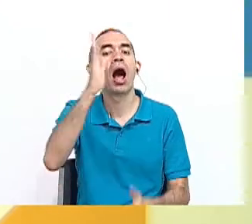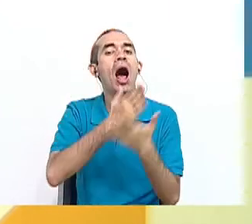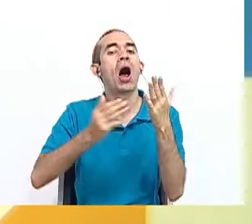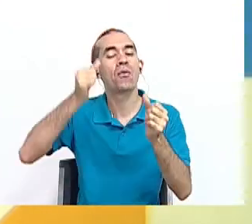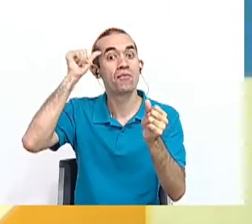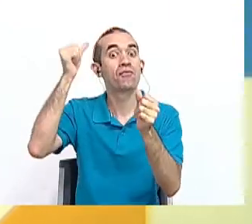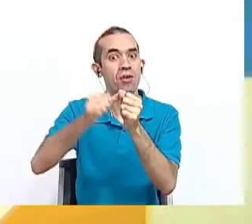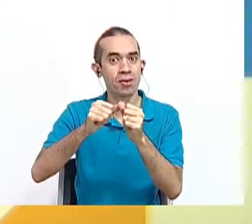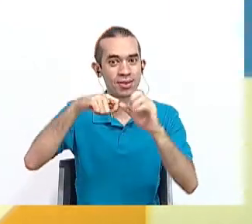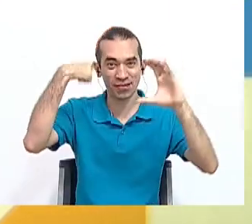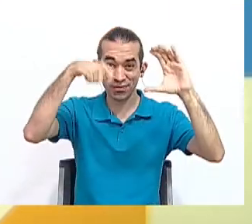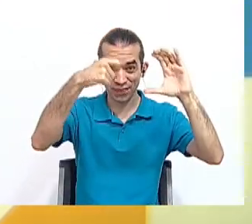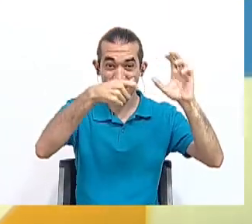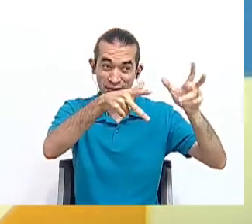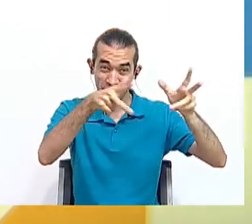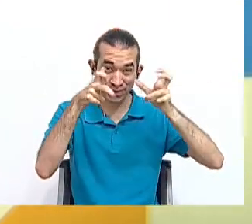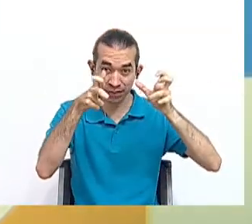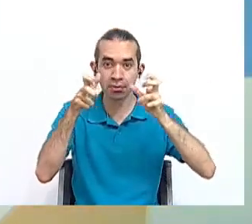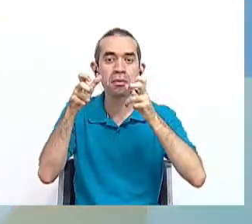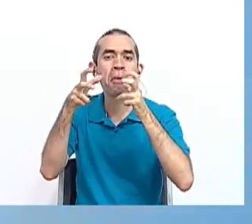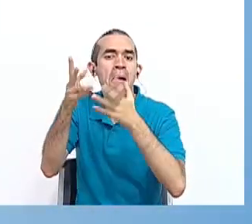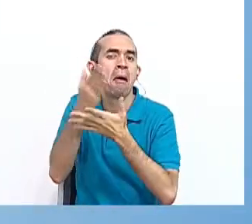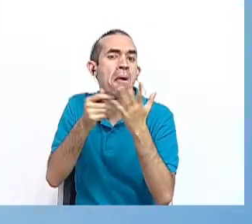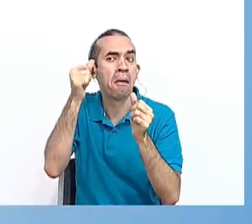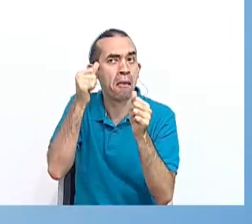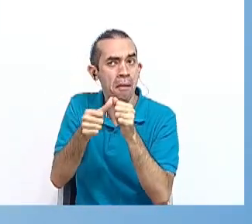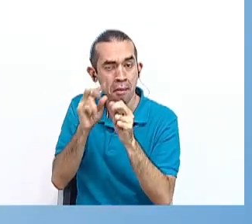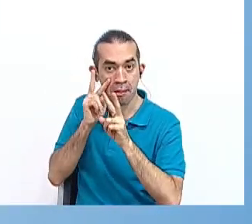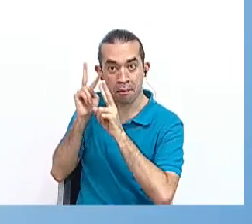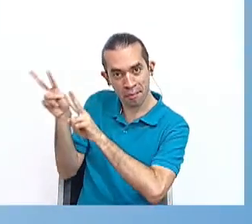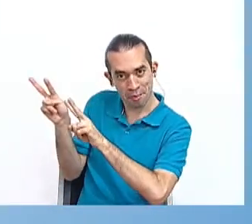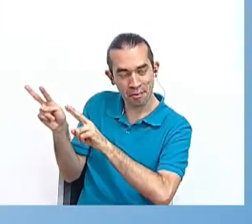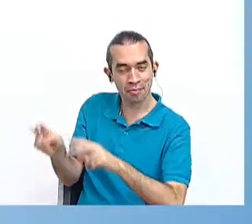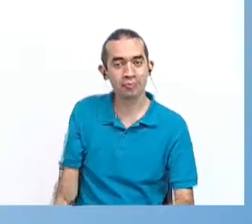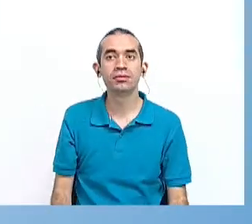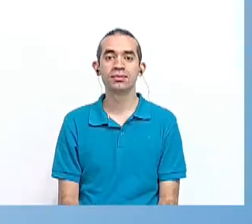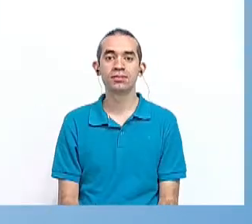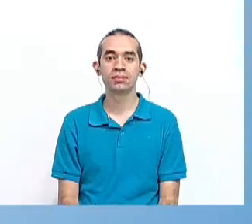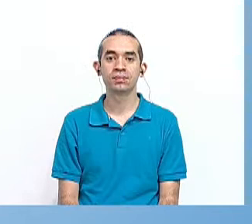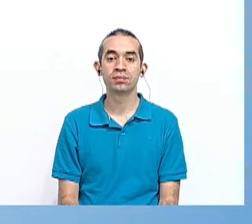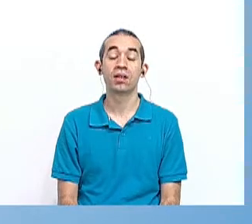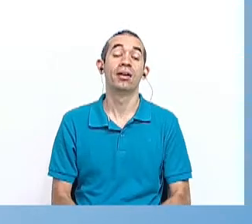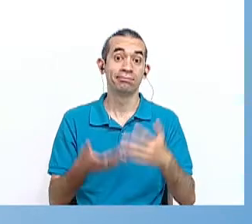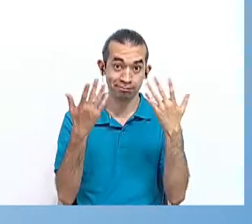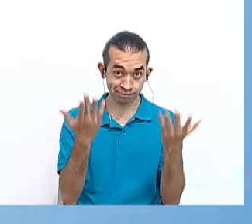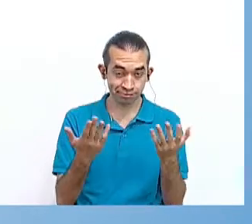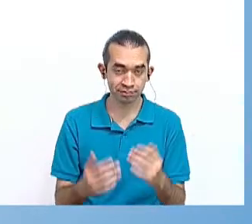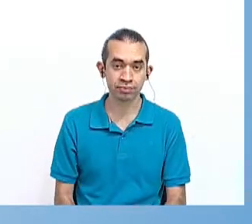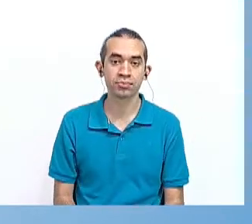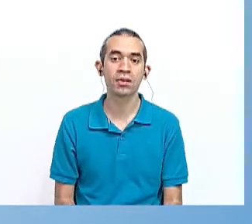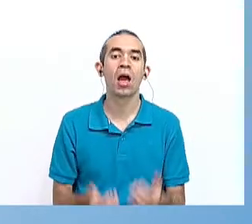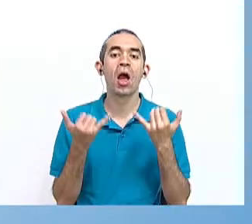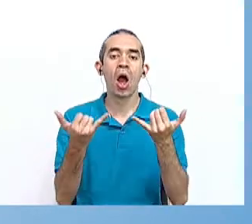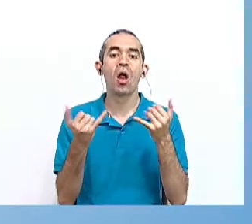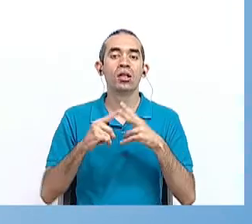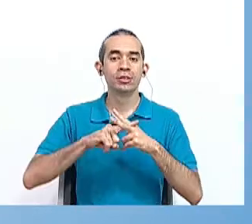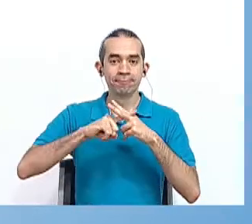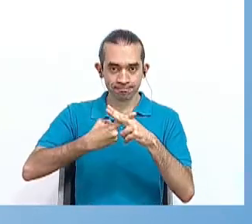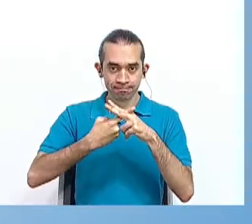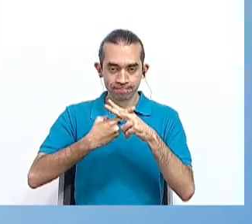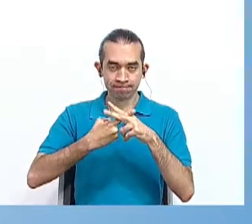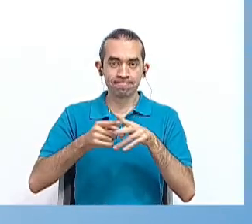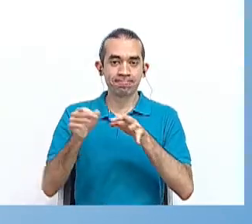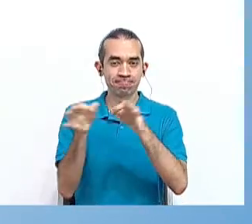de hecho, del video que acabamos de ver. Veamos esta presentación. Bueno, entonces vamos a iniciar con